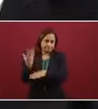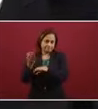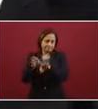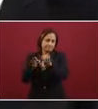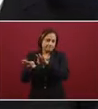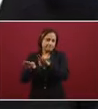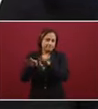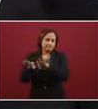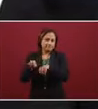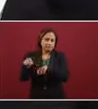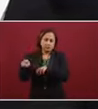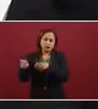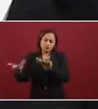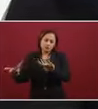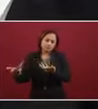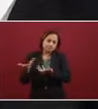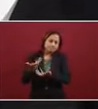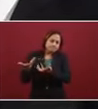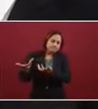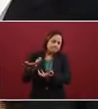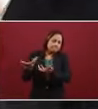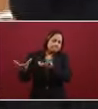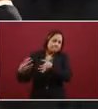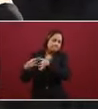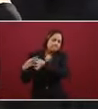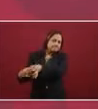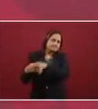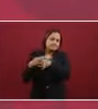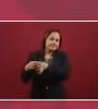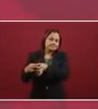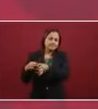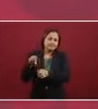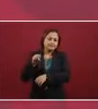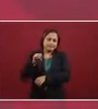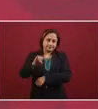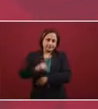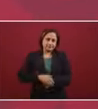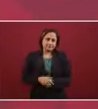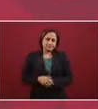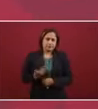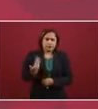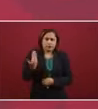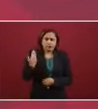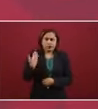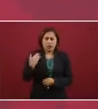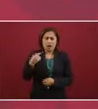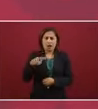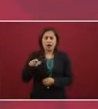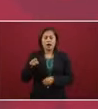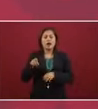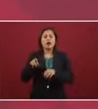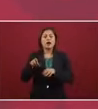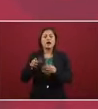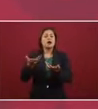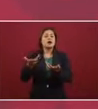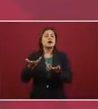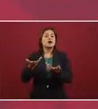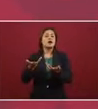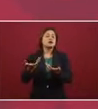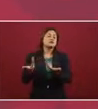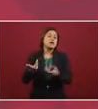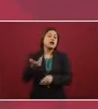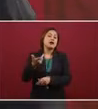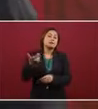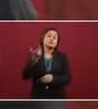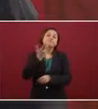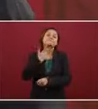manera coordinada con nosotros. Acabamos de resolver el problema de los gasoductos. Pero ¿saben